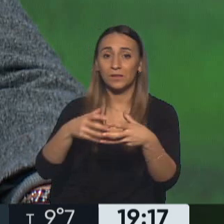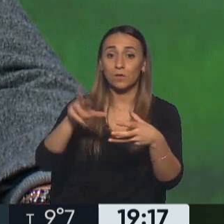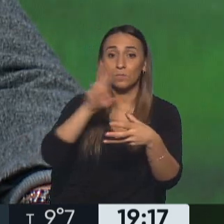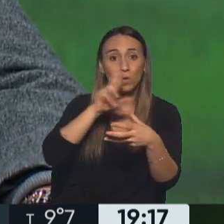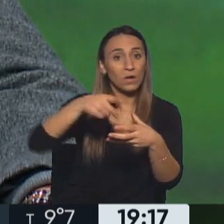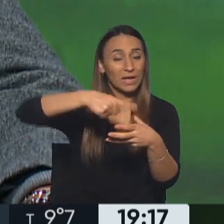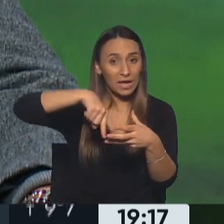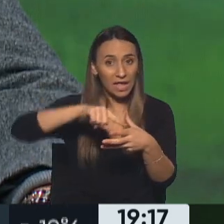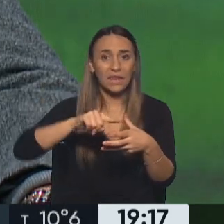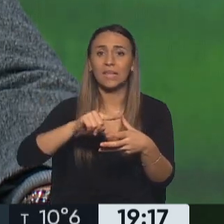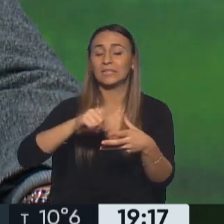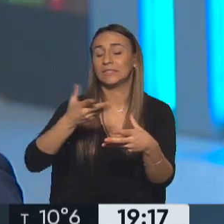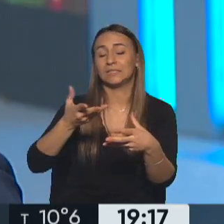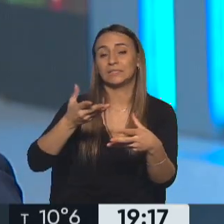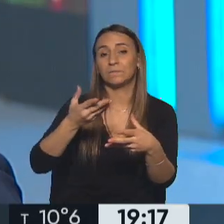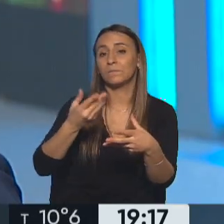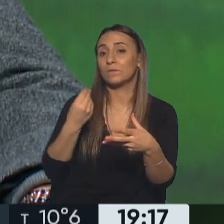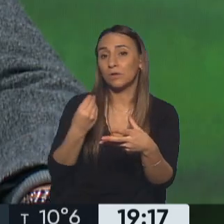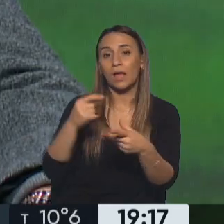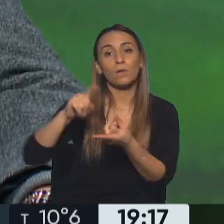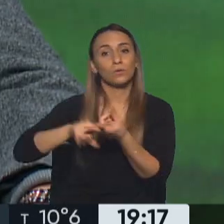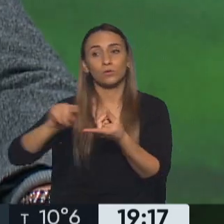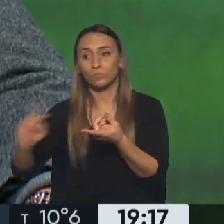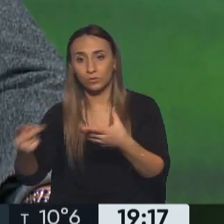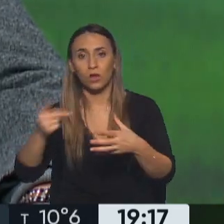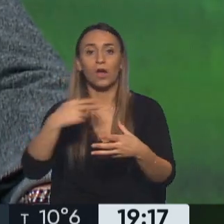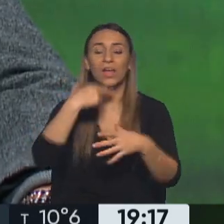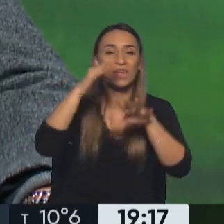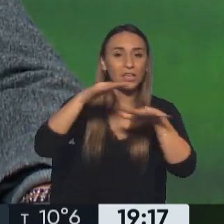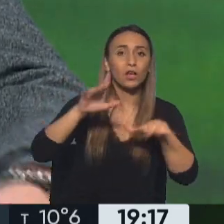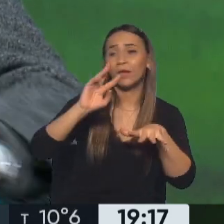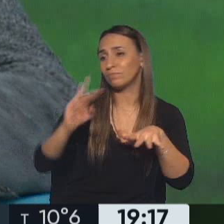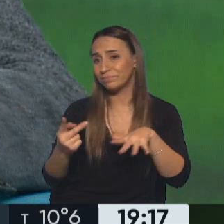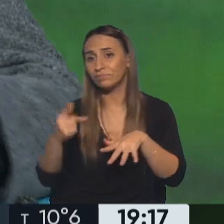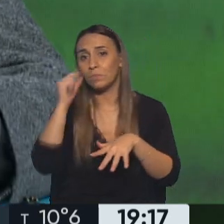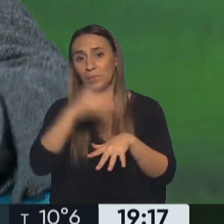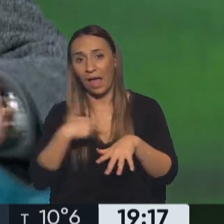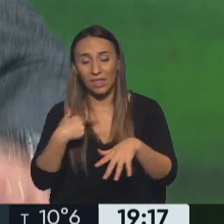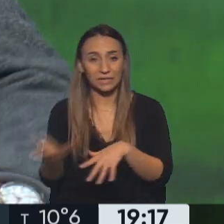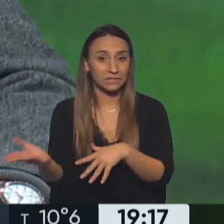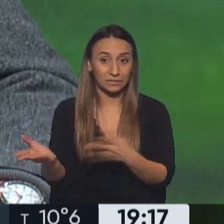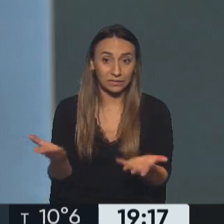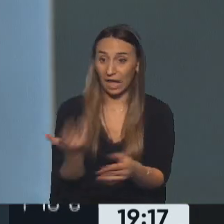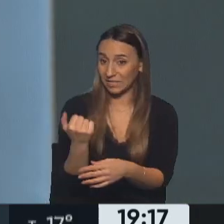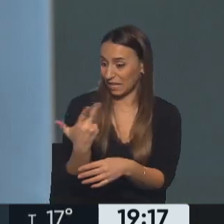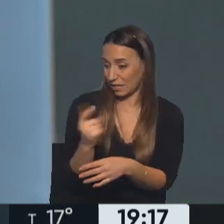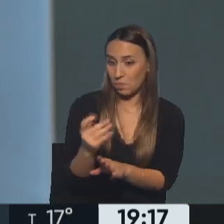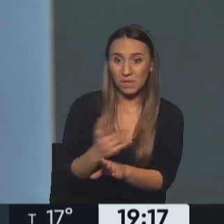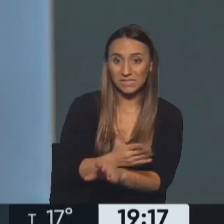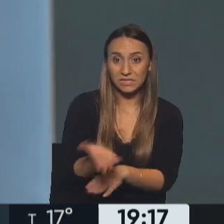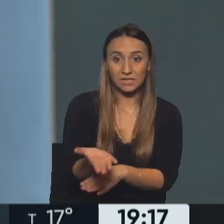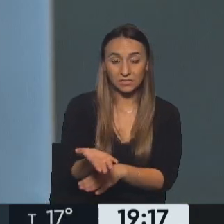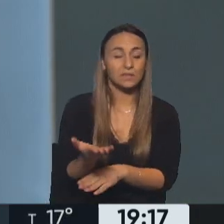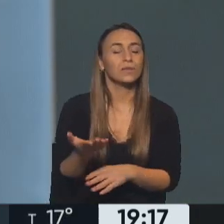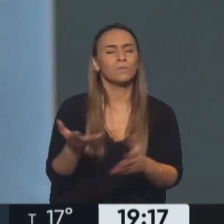que habían perdido sus a sus maridos hijos que habían perdido sus padres padres que habían perdido sus hijos hacía tres meses sobre todo mujeres en el